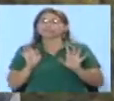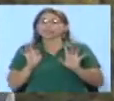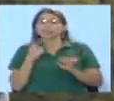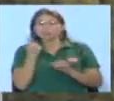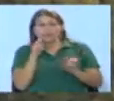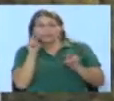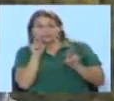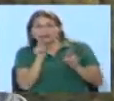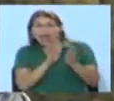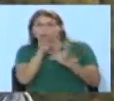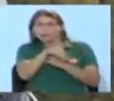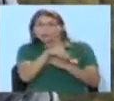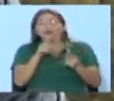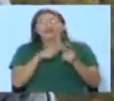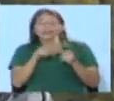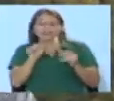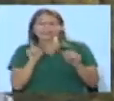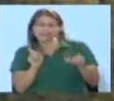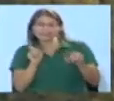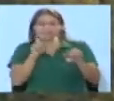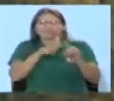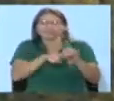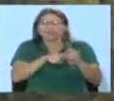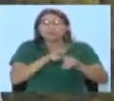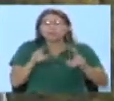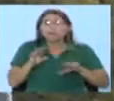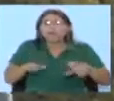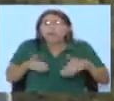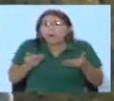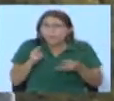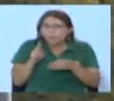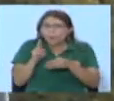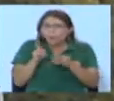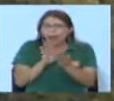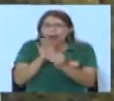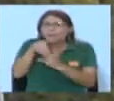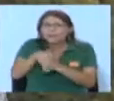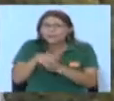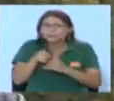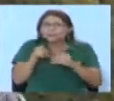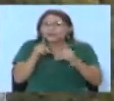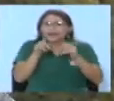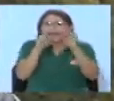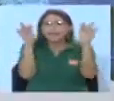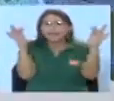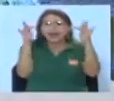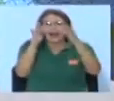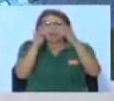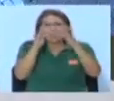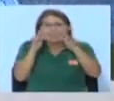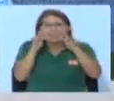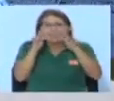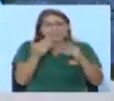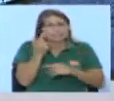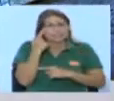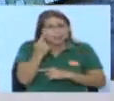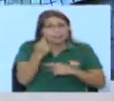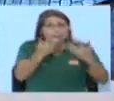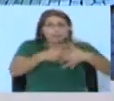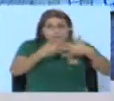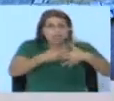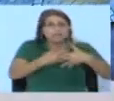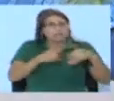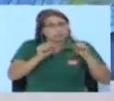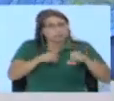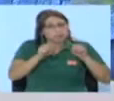abuso. Pero ¿cómo puede haber abuso en una red donde claramente hay operadores que tienen su capacidad instalada para crecer y hay algunos